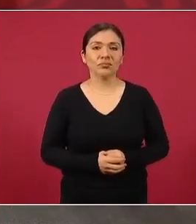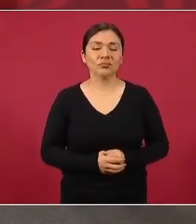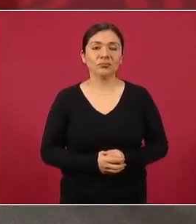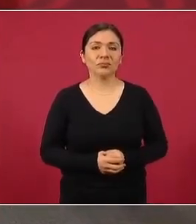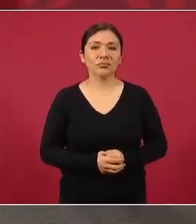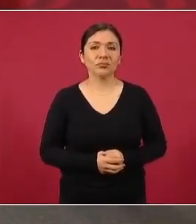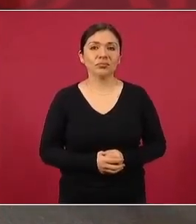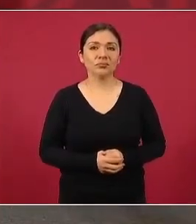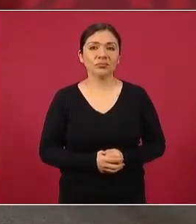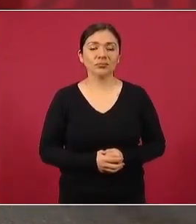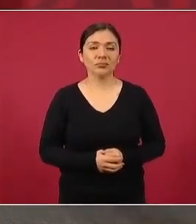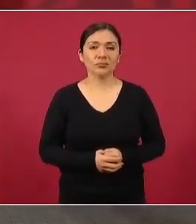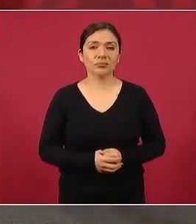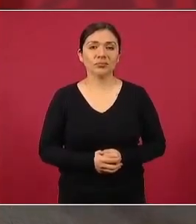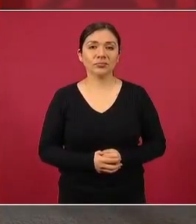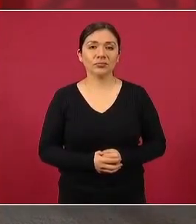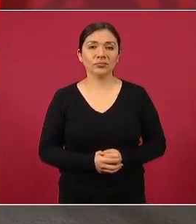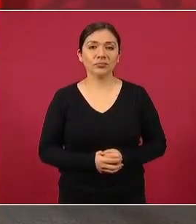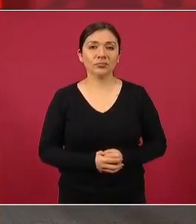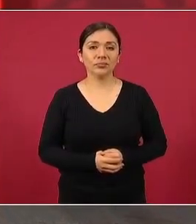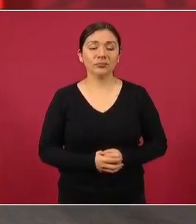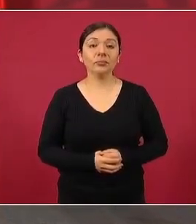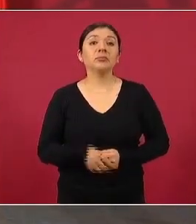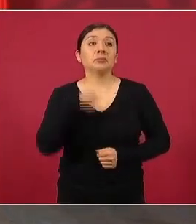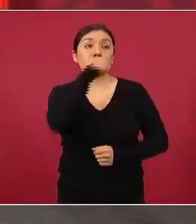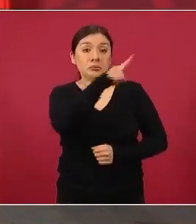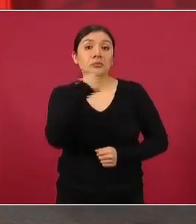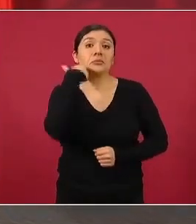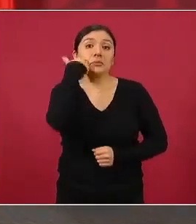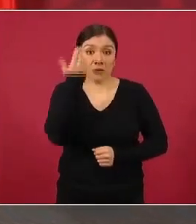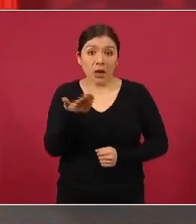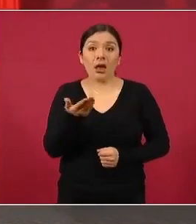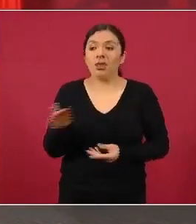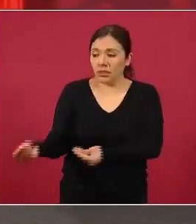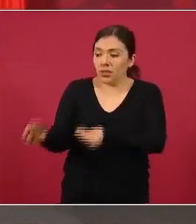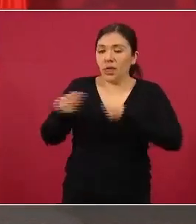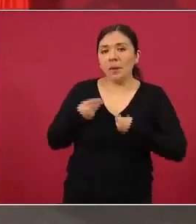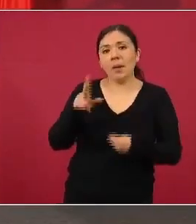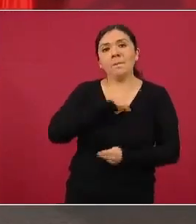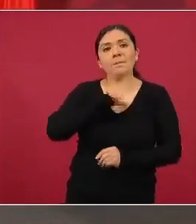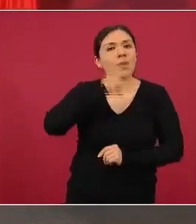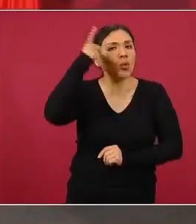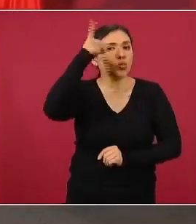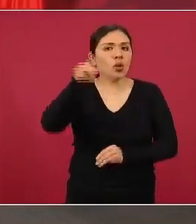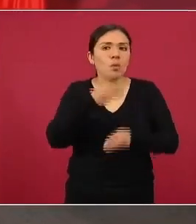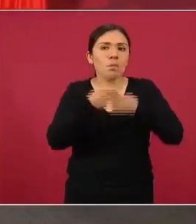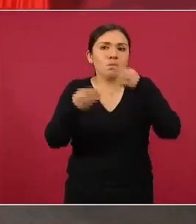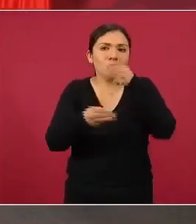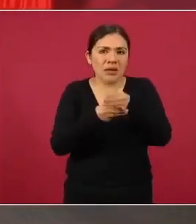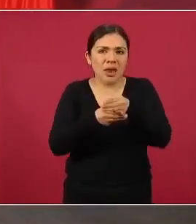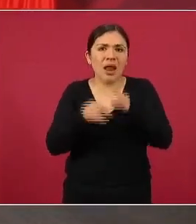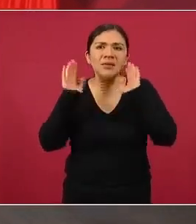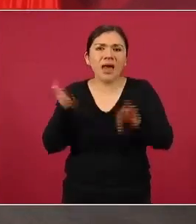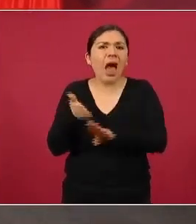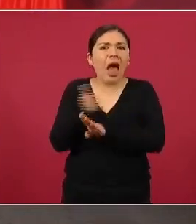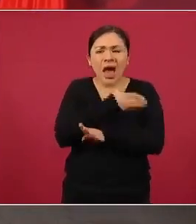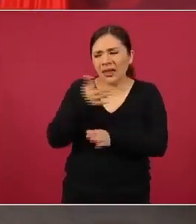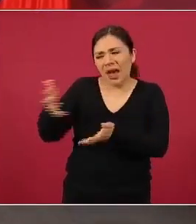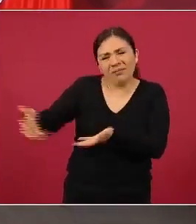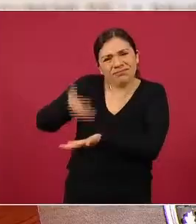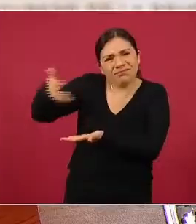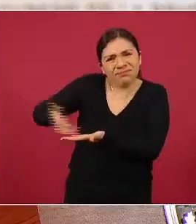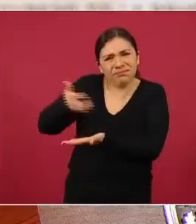que quieren pues sacar su material, el que ya tienen extraído,